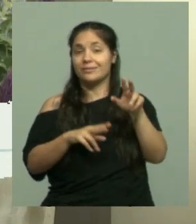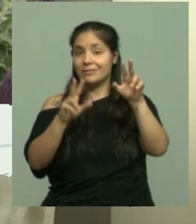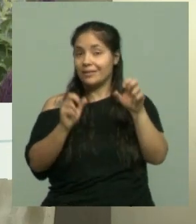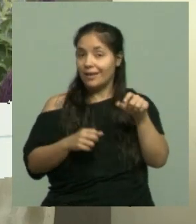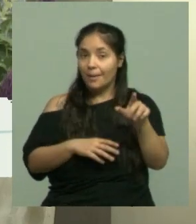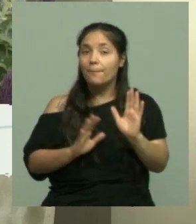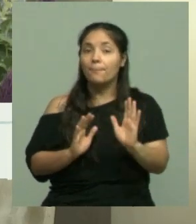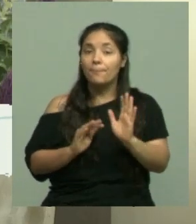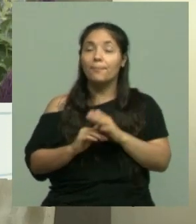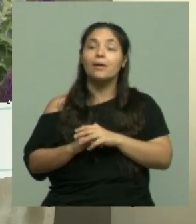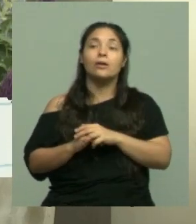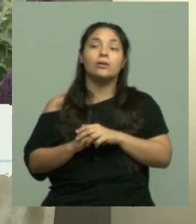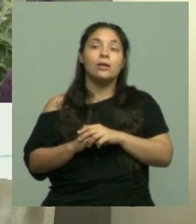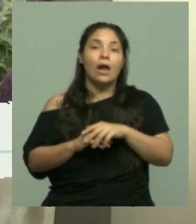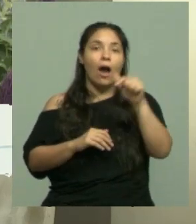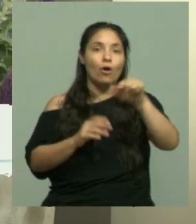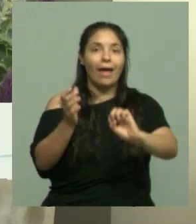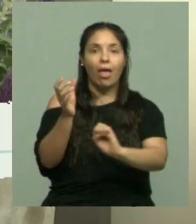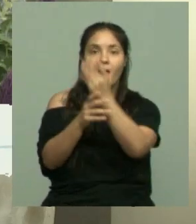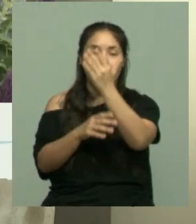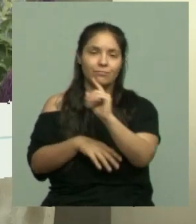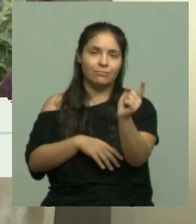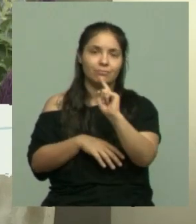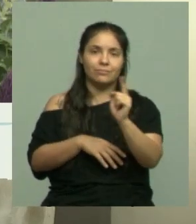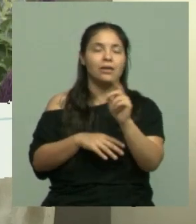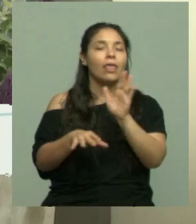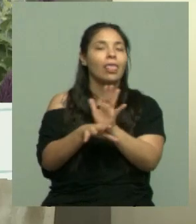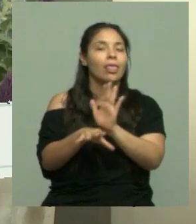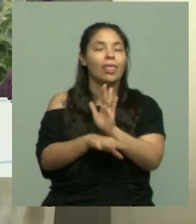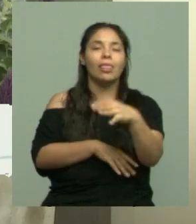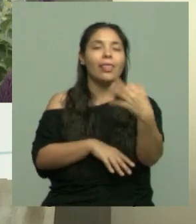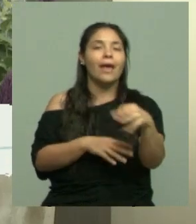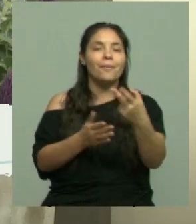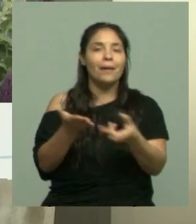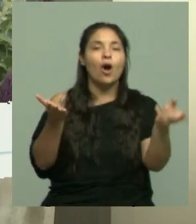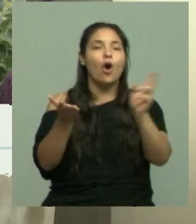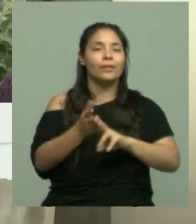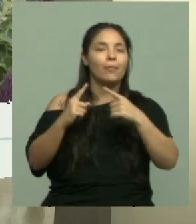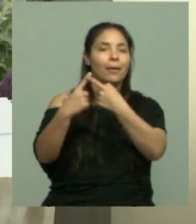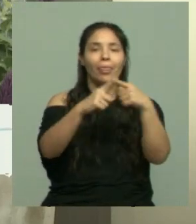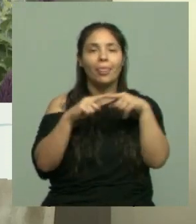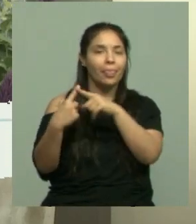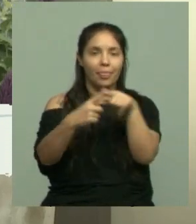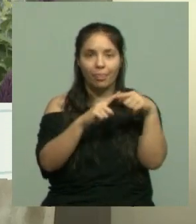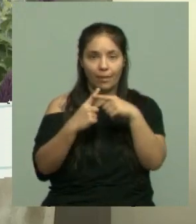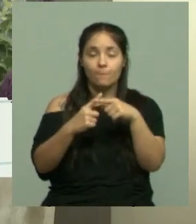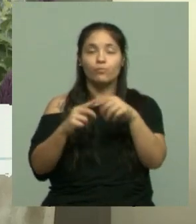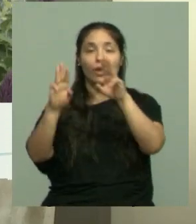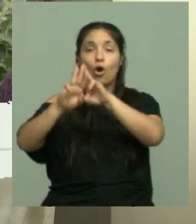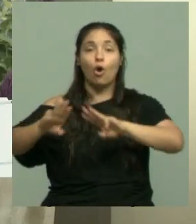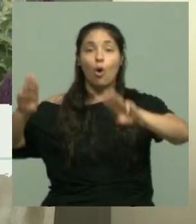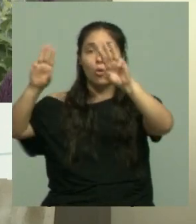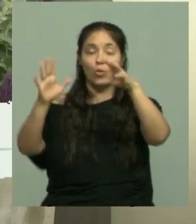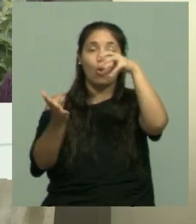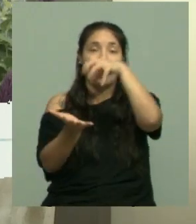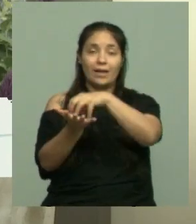no hay mucho que inventar, sino mucho que rediscutir. Siendo una entidad superadora a la ONU como